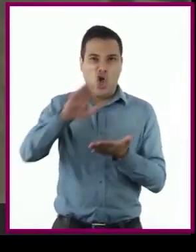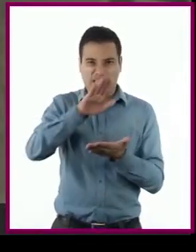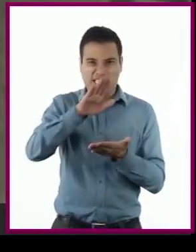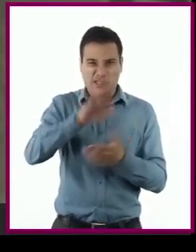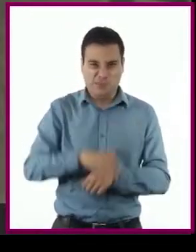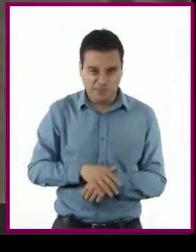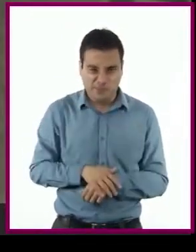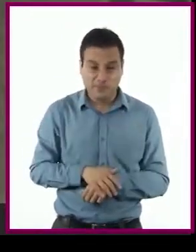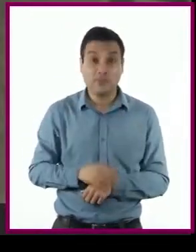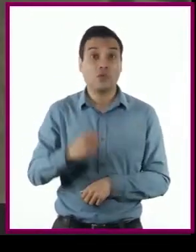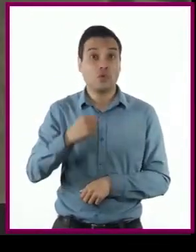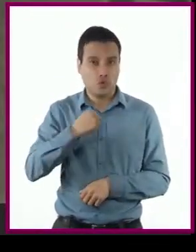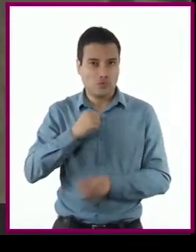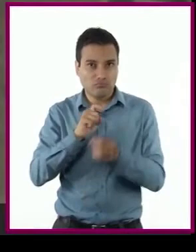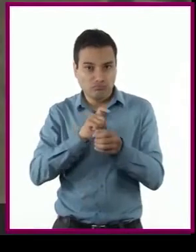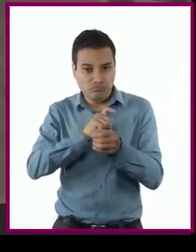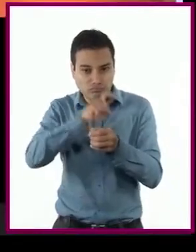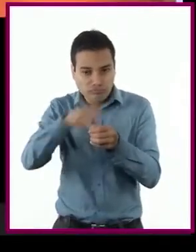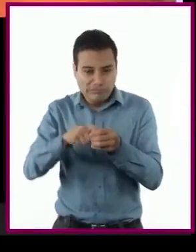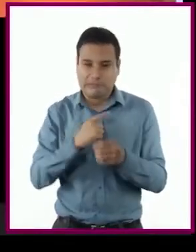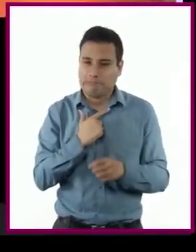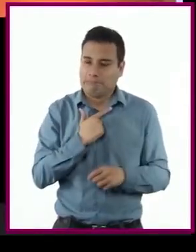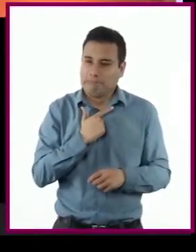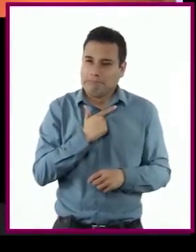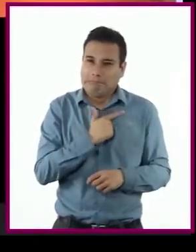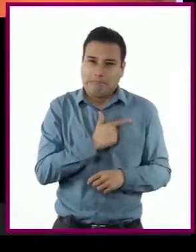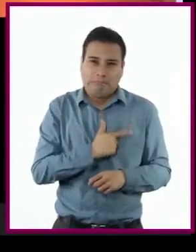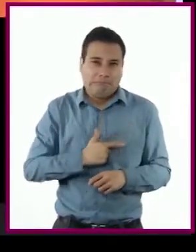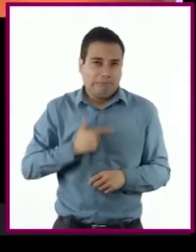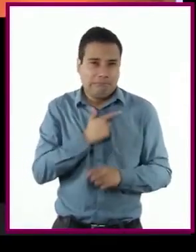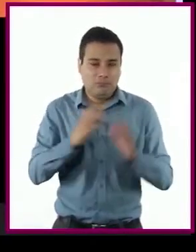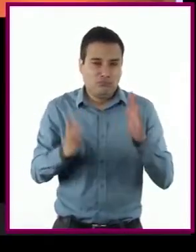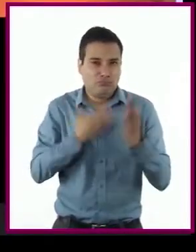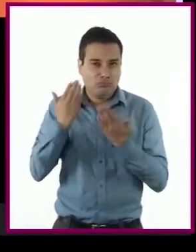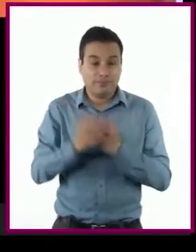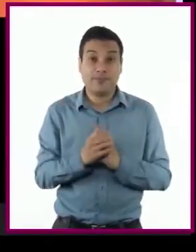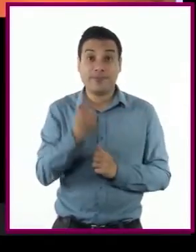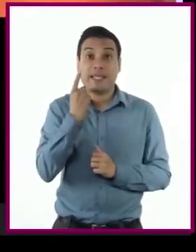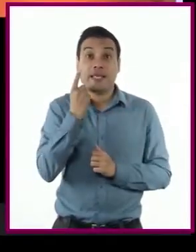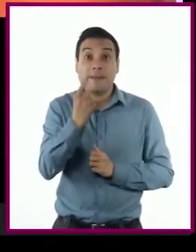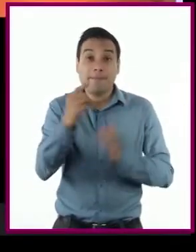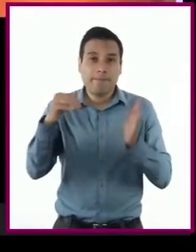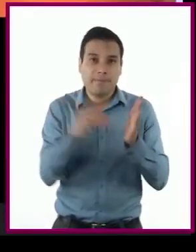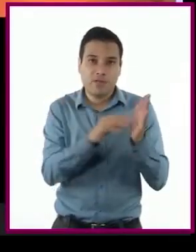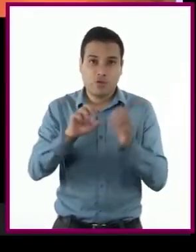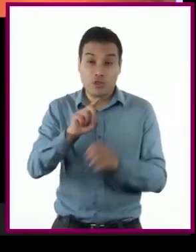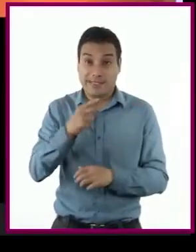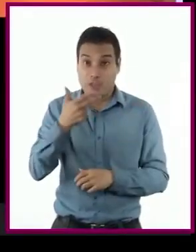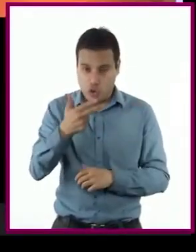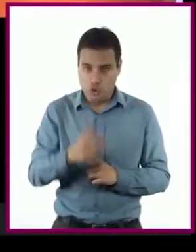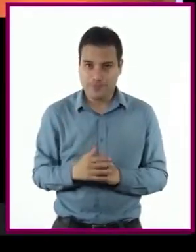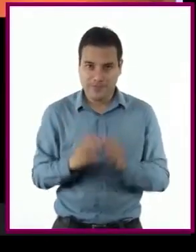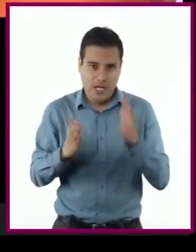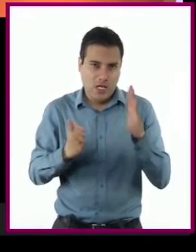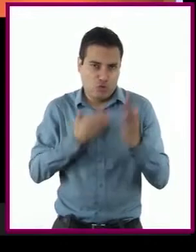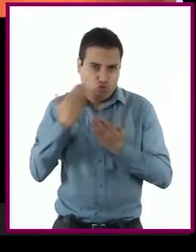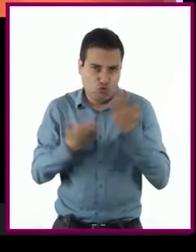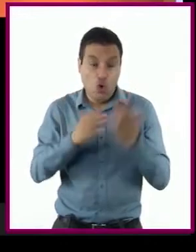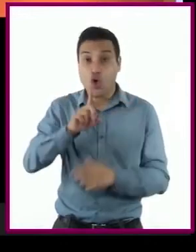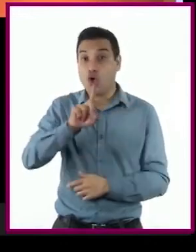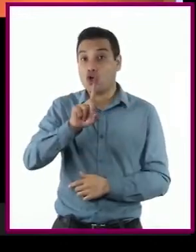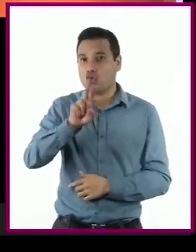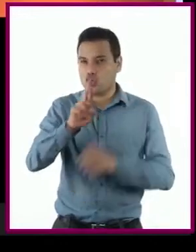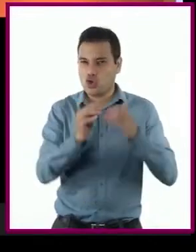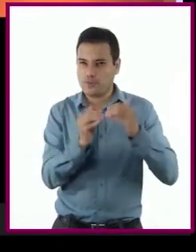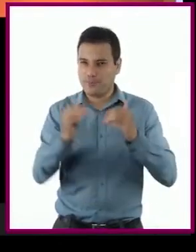mi hogar intelectual. En 1938, después de sus estudios doctorales en la